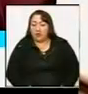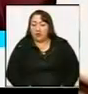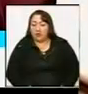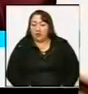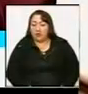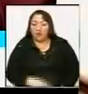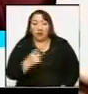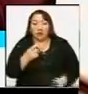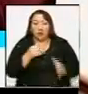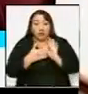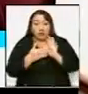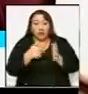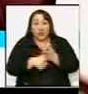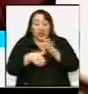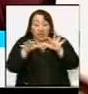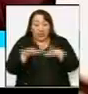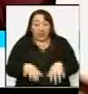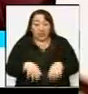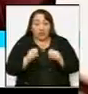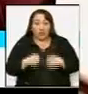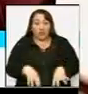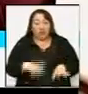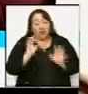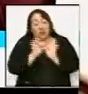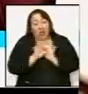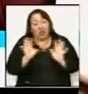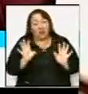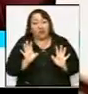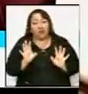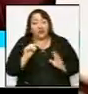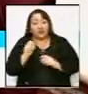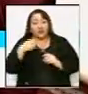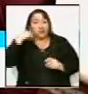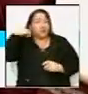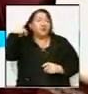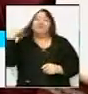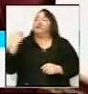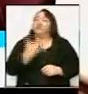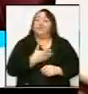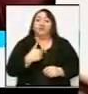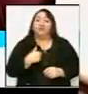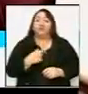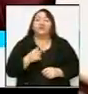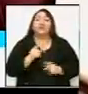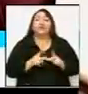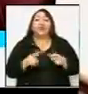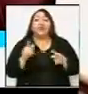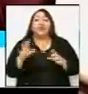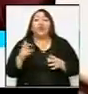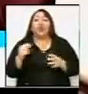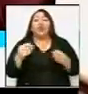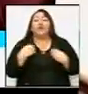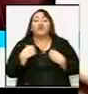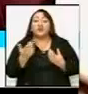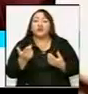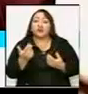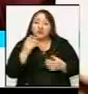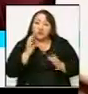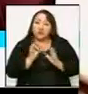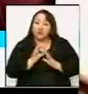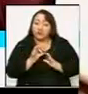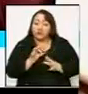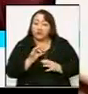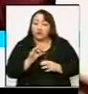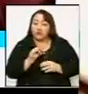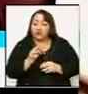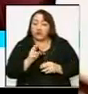la sola presentación de la renuncia, y yo pondría el caso, por ejemplo, de lo que está planteando la Presidenta, en un lugar donde no hay oficina, en supuesto que no